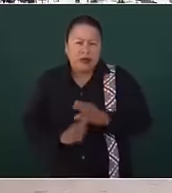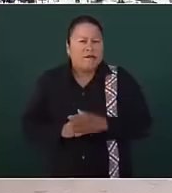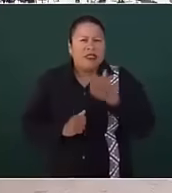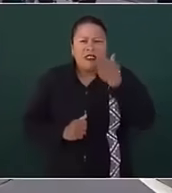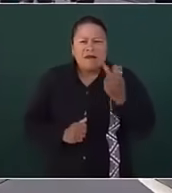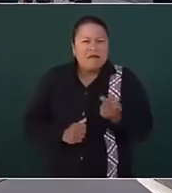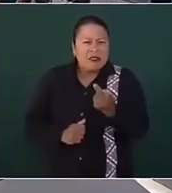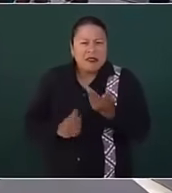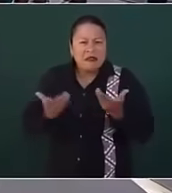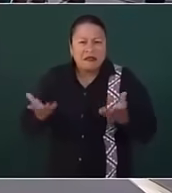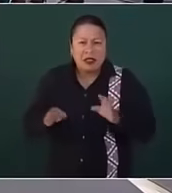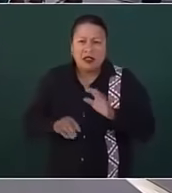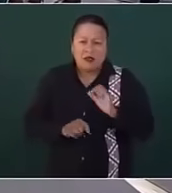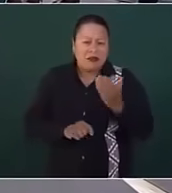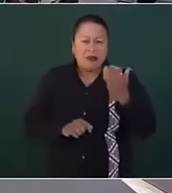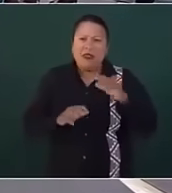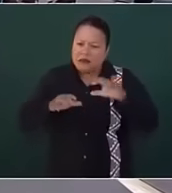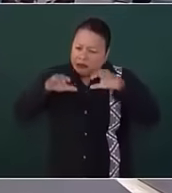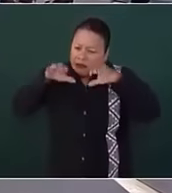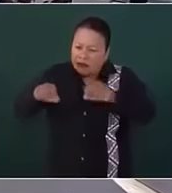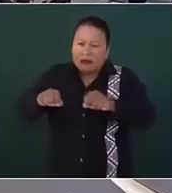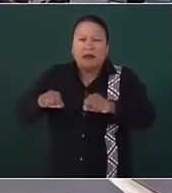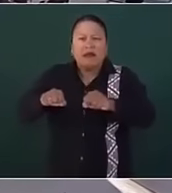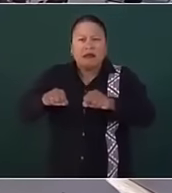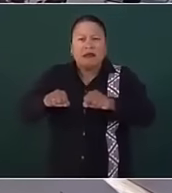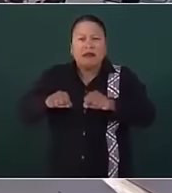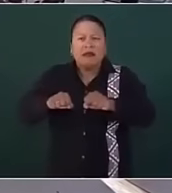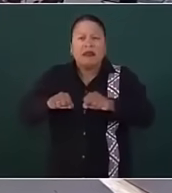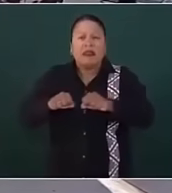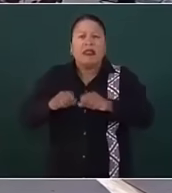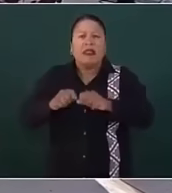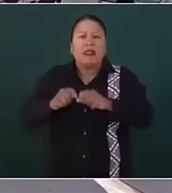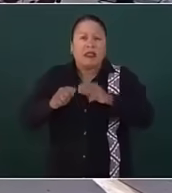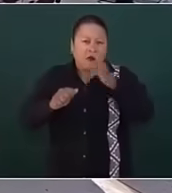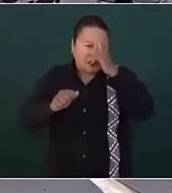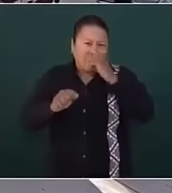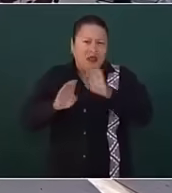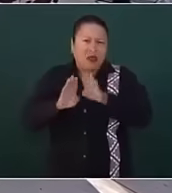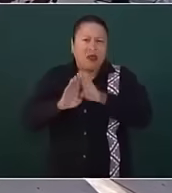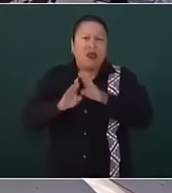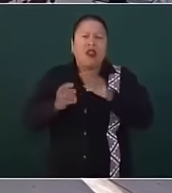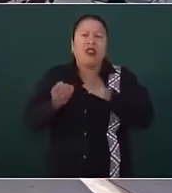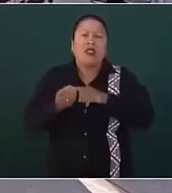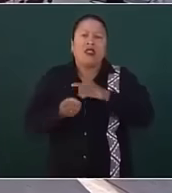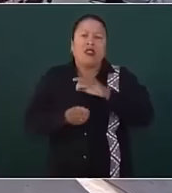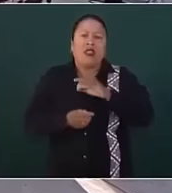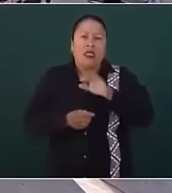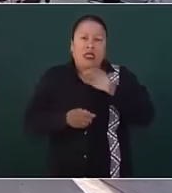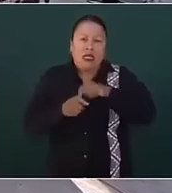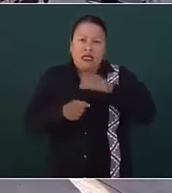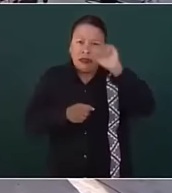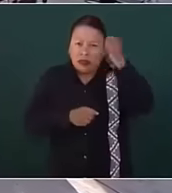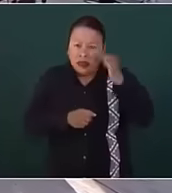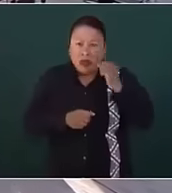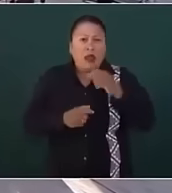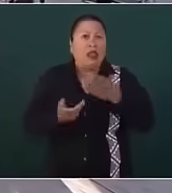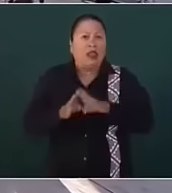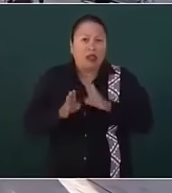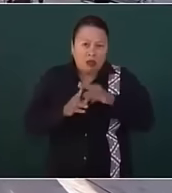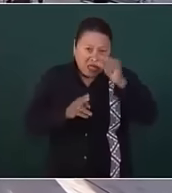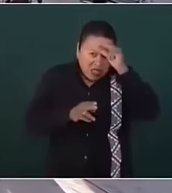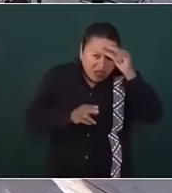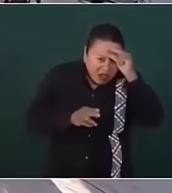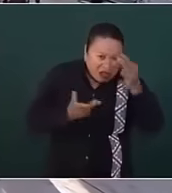en qué contexto se dio la detención, la captura de este objetivo prioritario en Culiacán, fortuito,